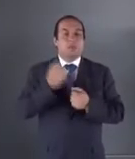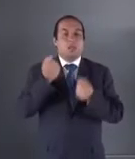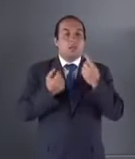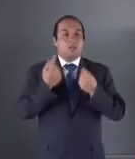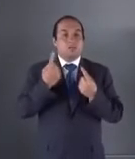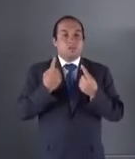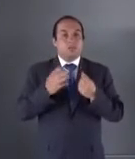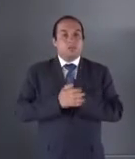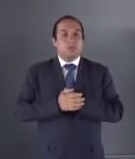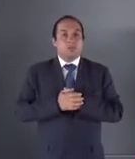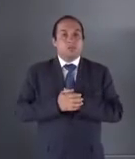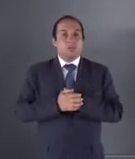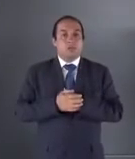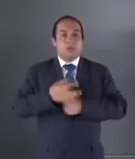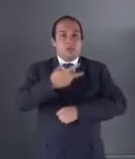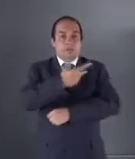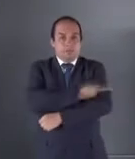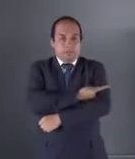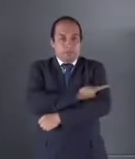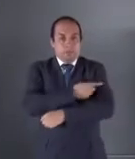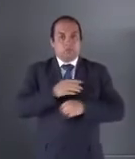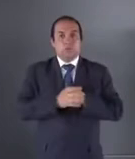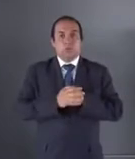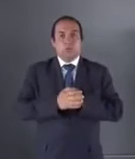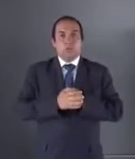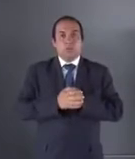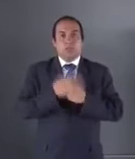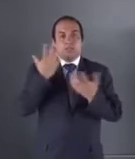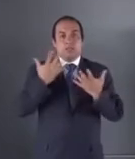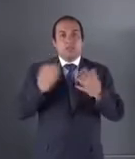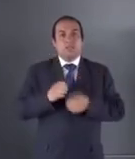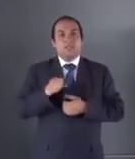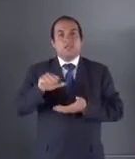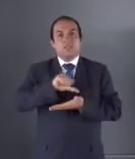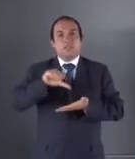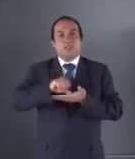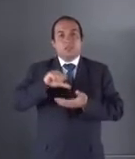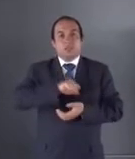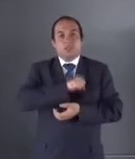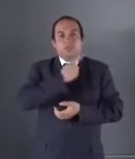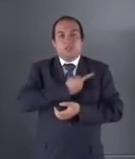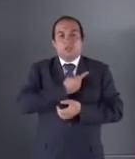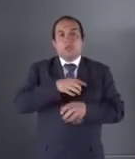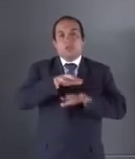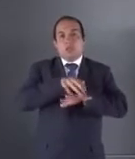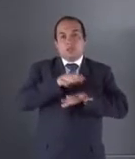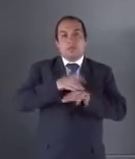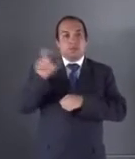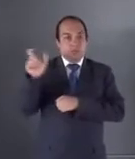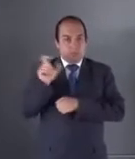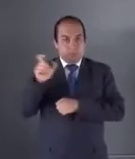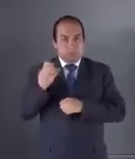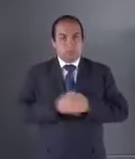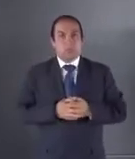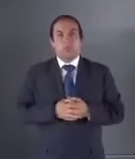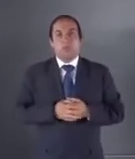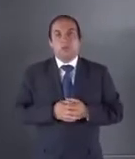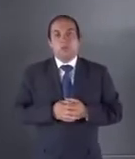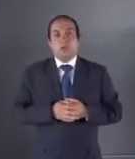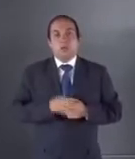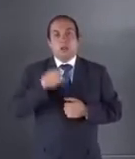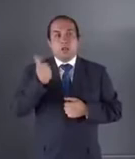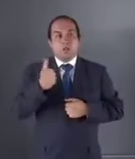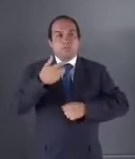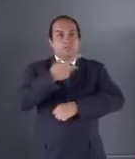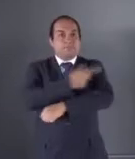algunas, en la vacuna de CanSino son principalmente centros de salud de Tlalpan y de Xochimilco, y en la otra